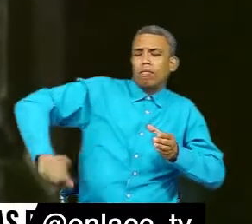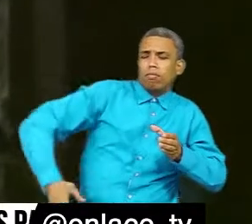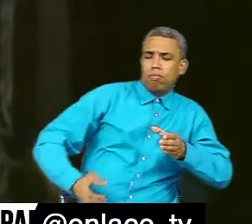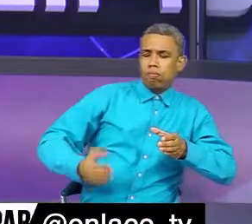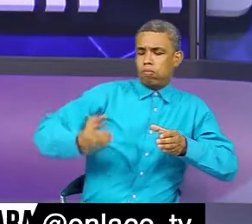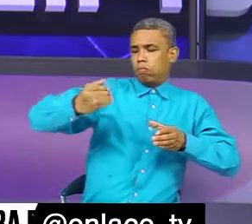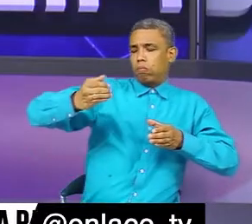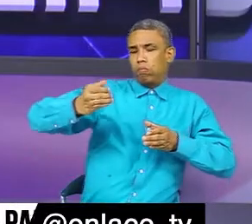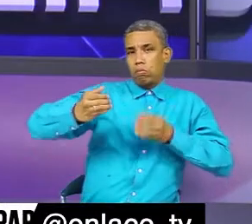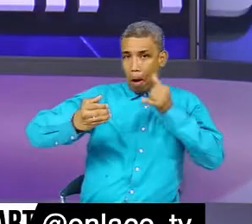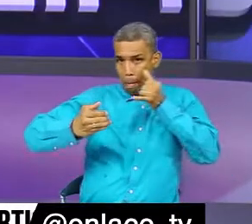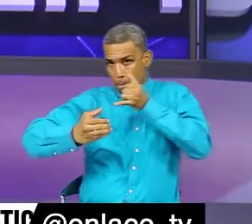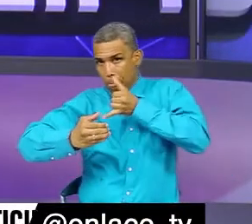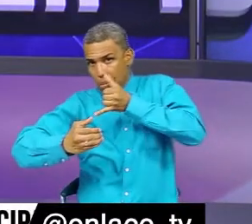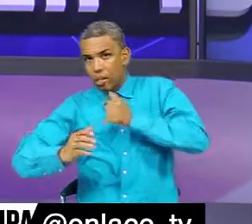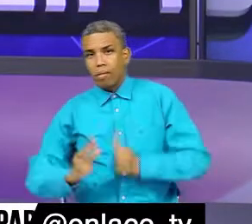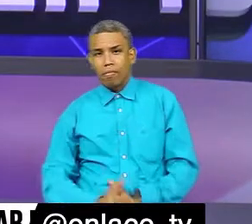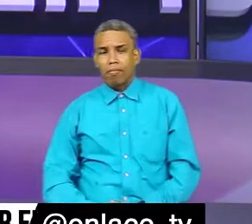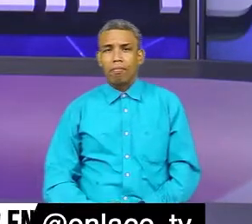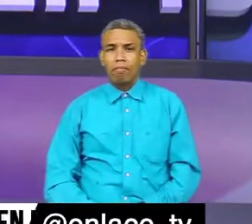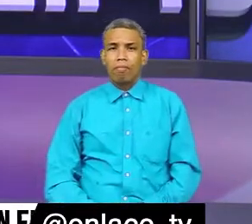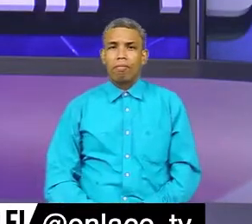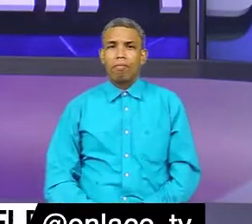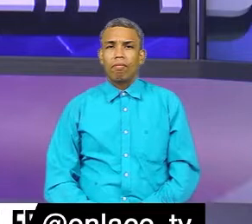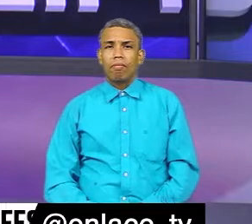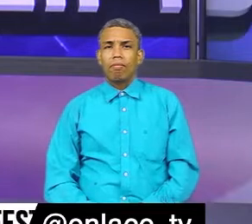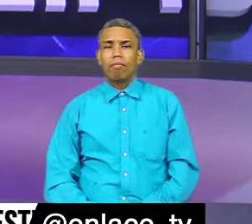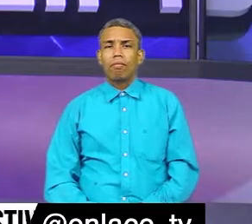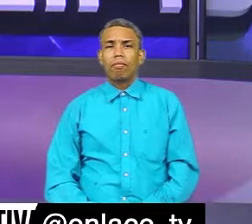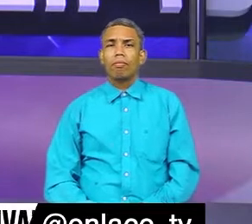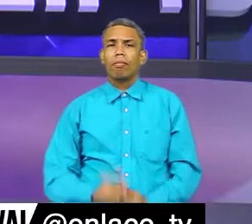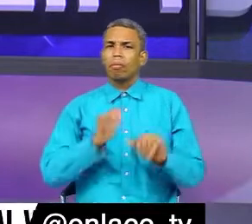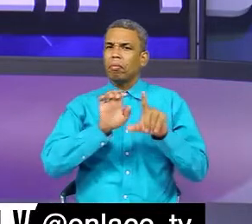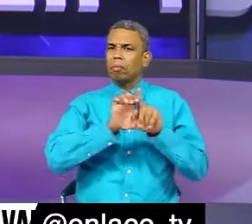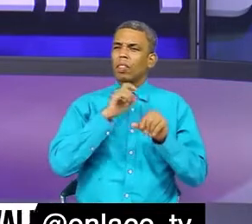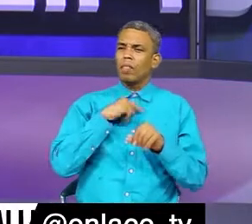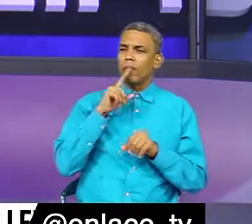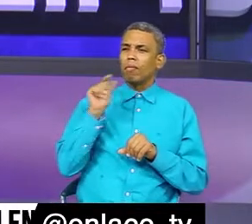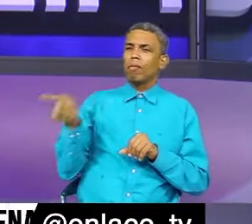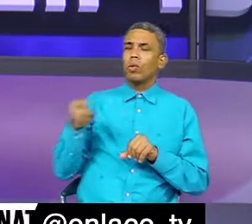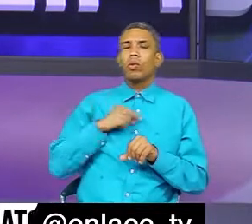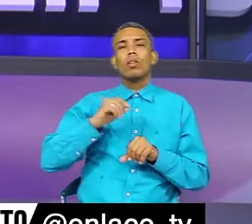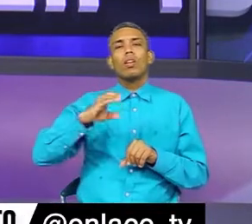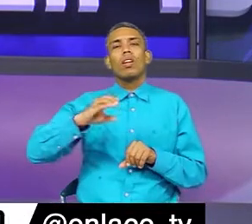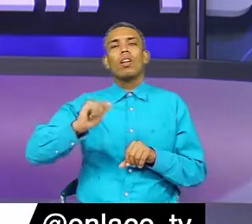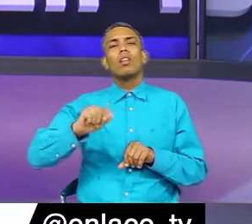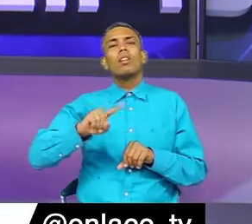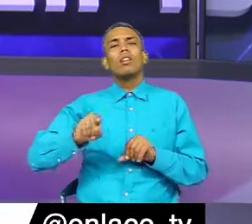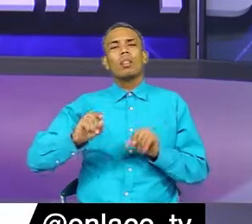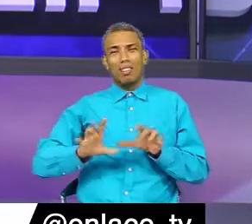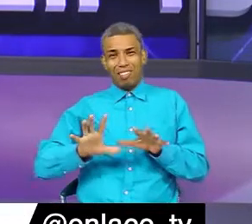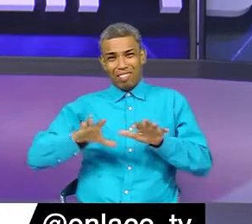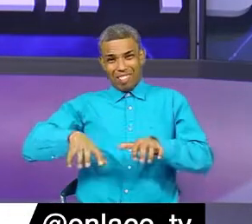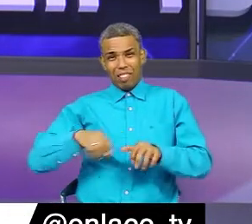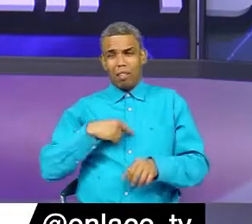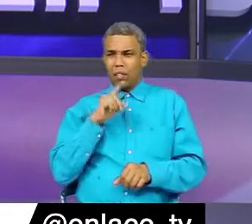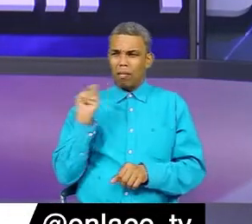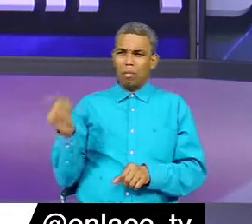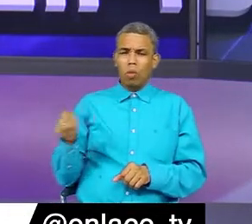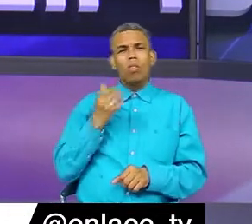emergencia. Enlace Noticias consultó a la Corporación Autónoma Regional de Santander, CAS, por la mortandad de peces en la quebrada de la